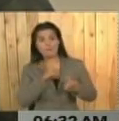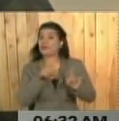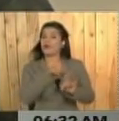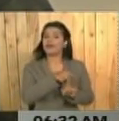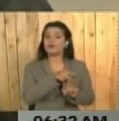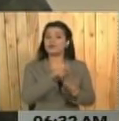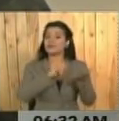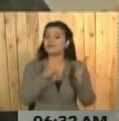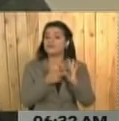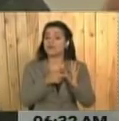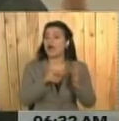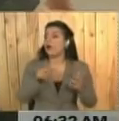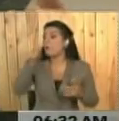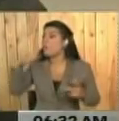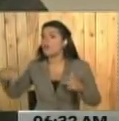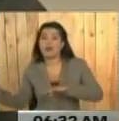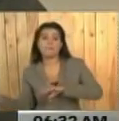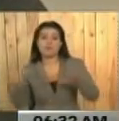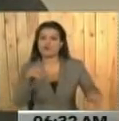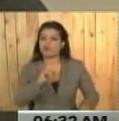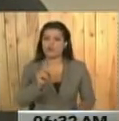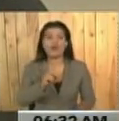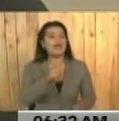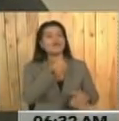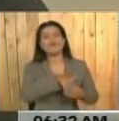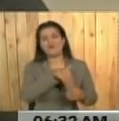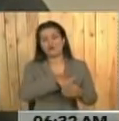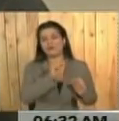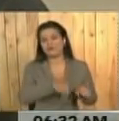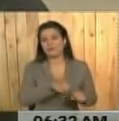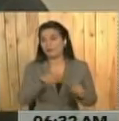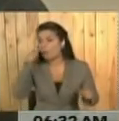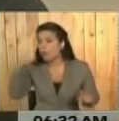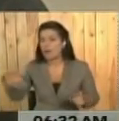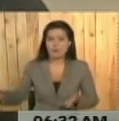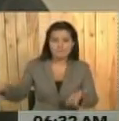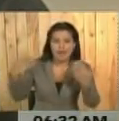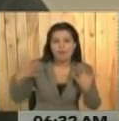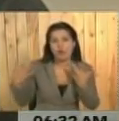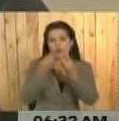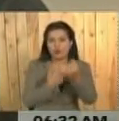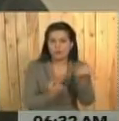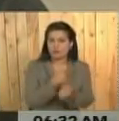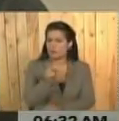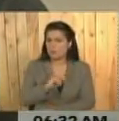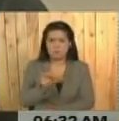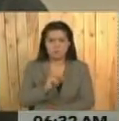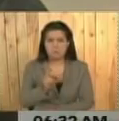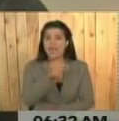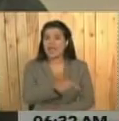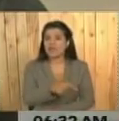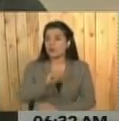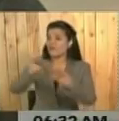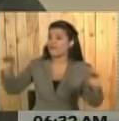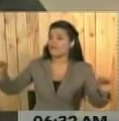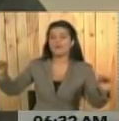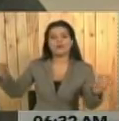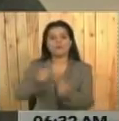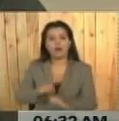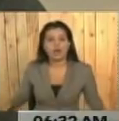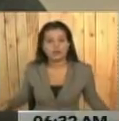Pueblo traducieron En voto pero no de pueblo en la calle Por eso cada fracaso que cada convocatoria va acompañada de un gran